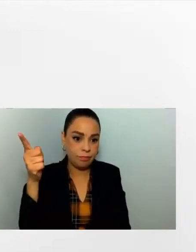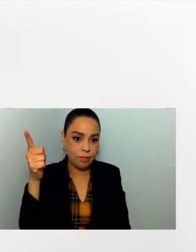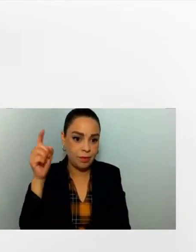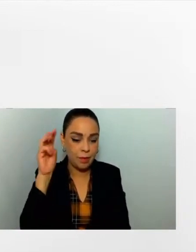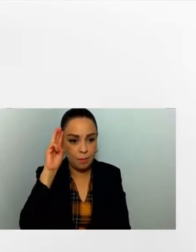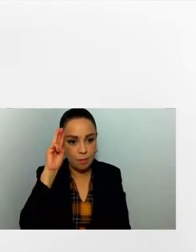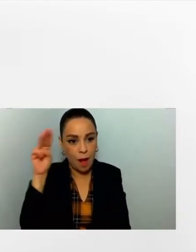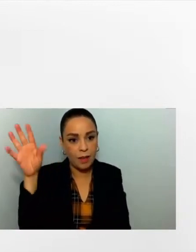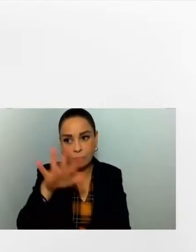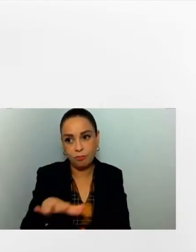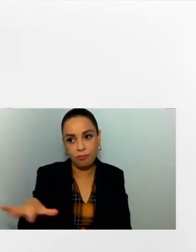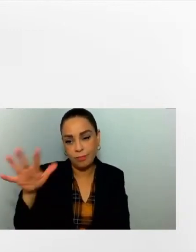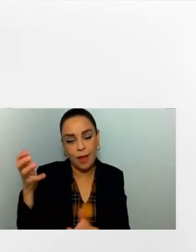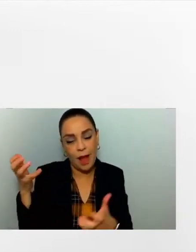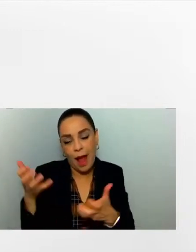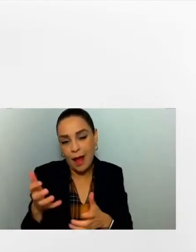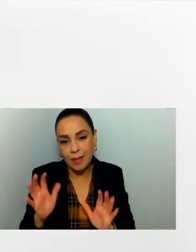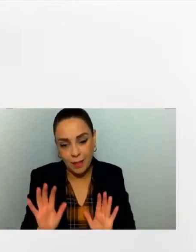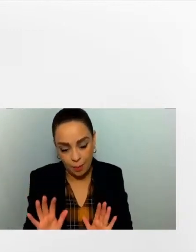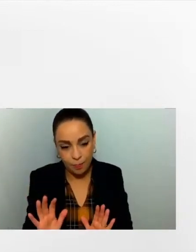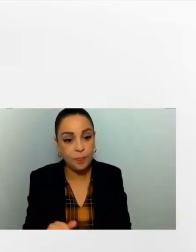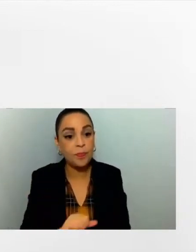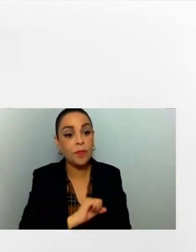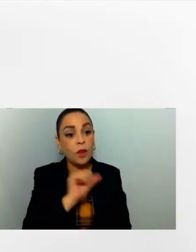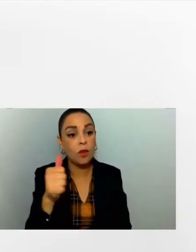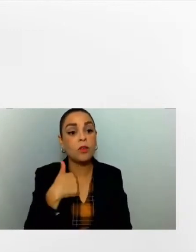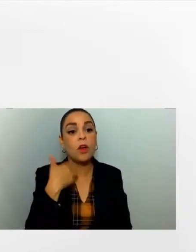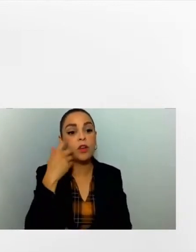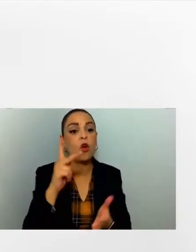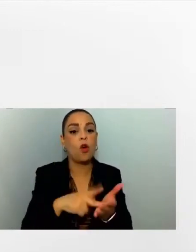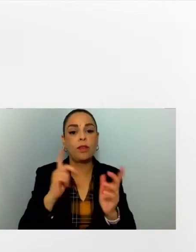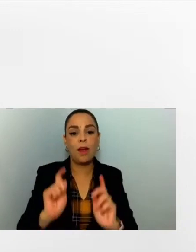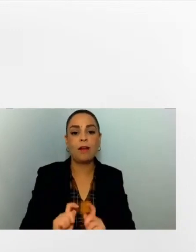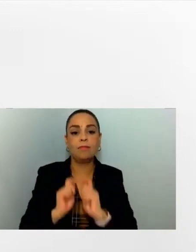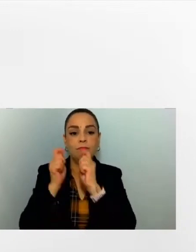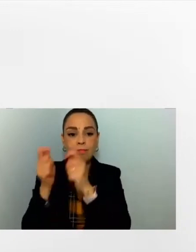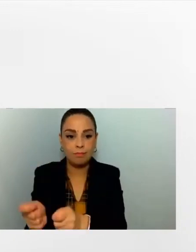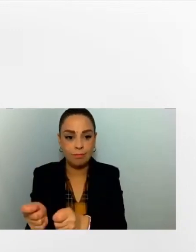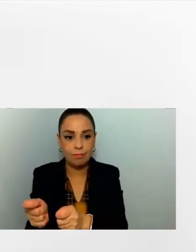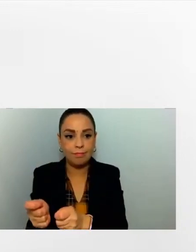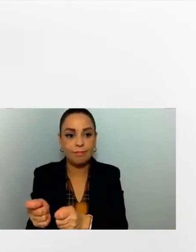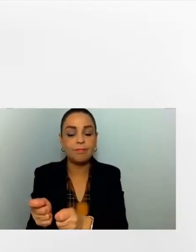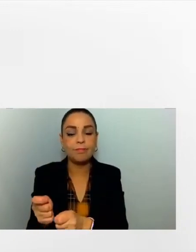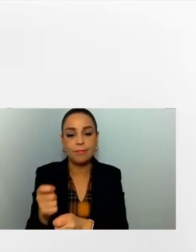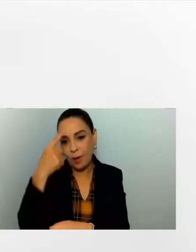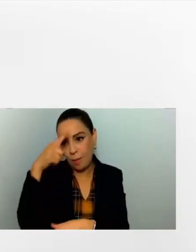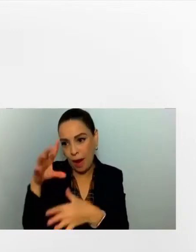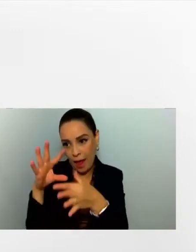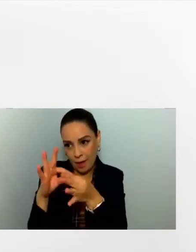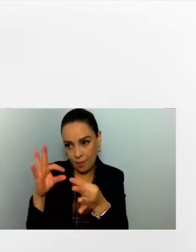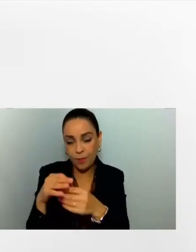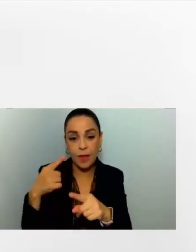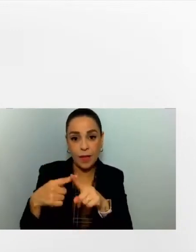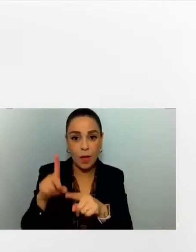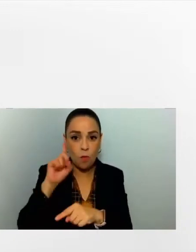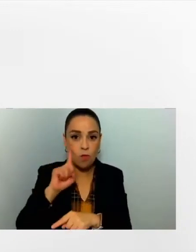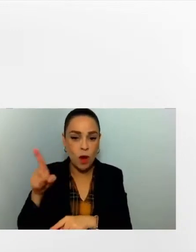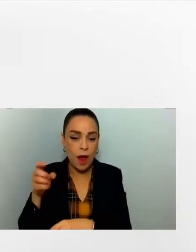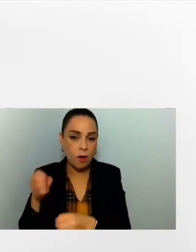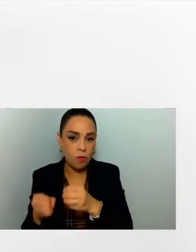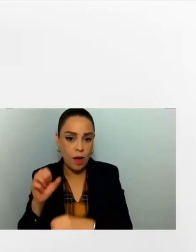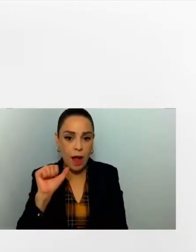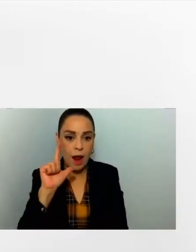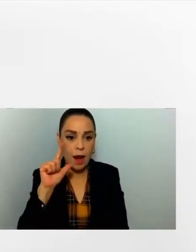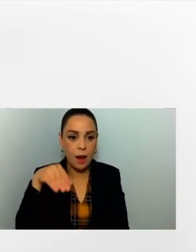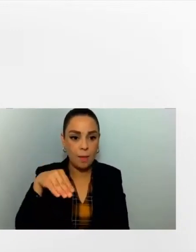¿no? Y bueno, también le quiero volver a dar la palabra a la jueza Almadelia, porque estoy casi segura que tiene